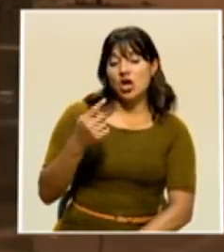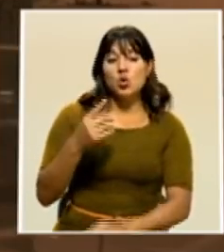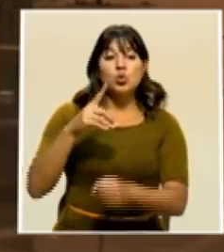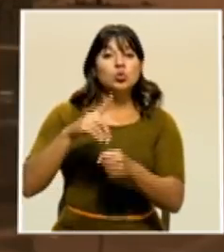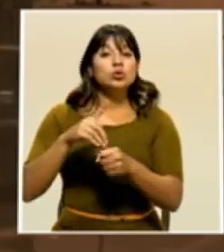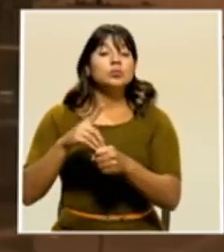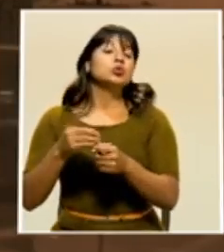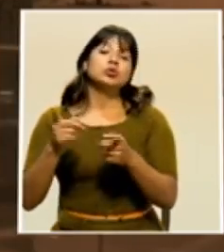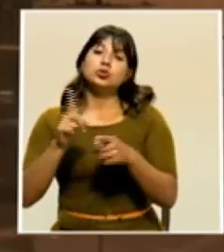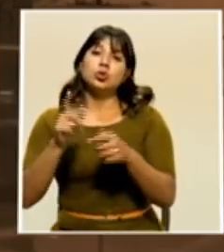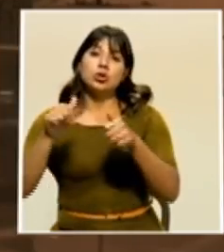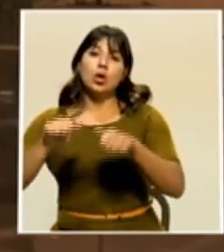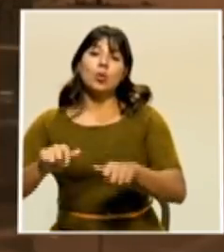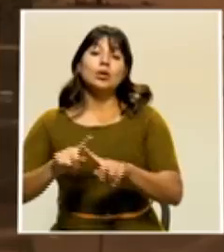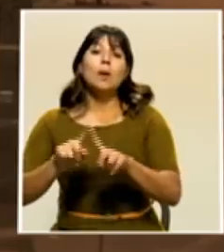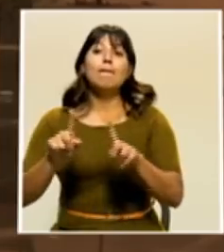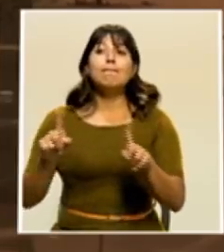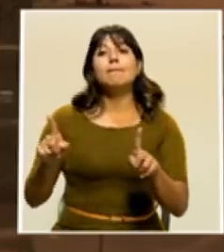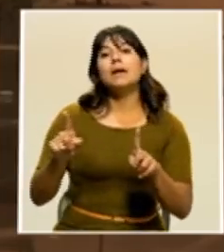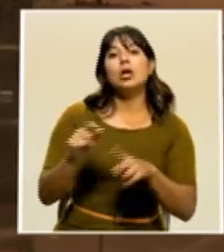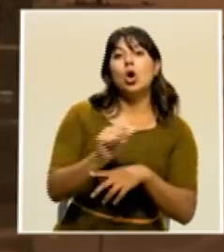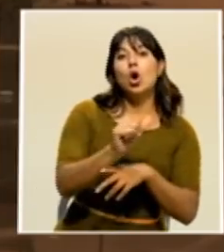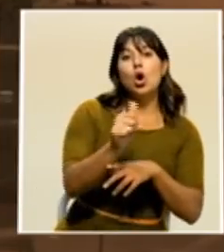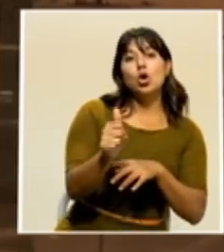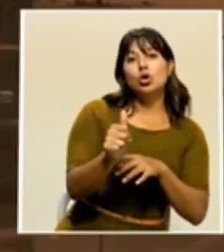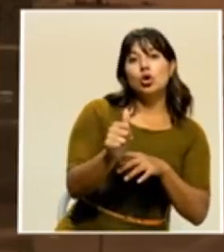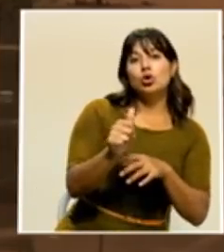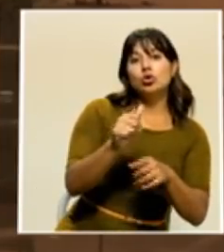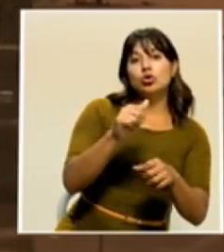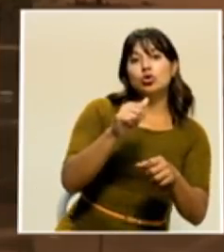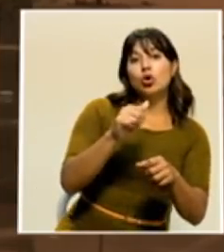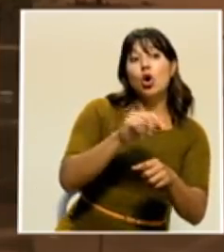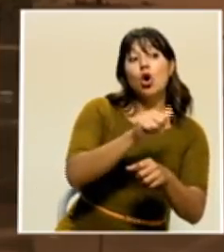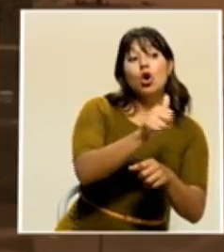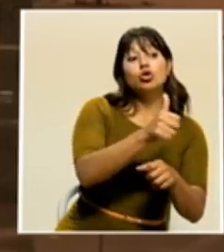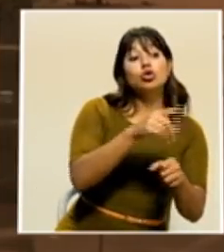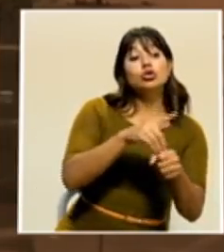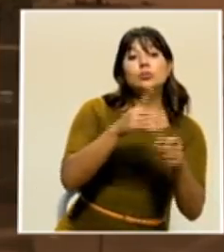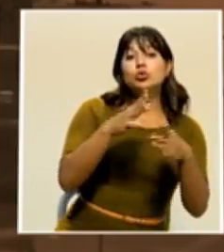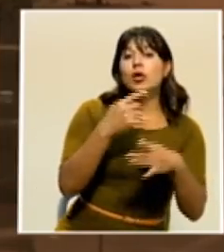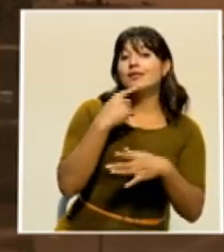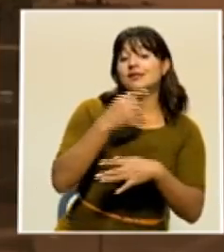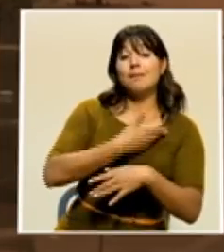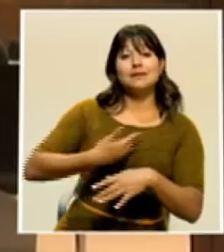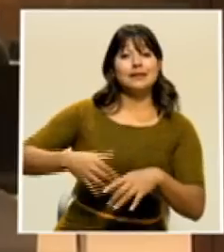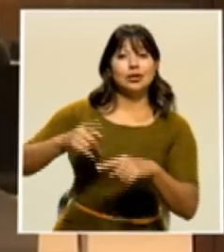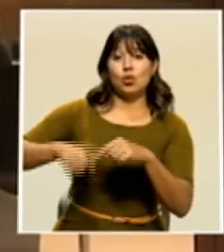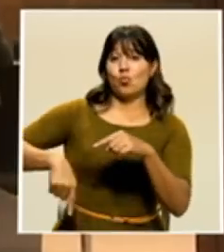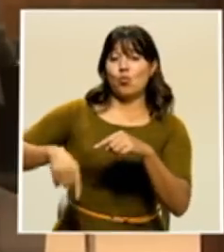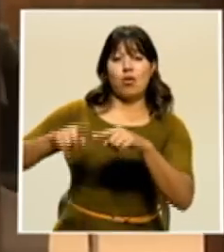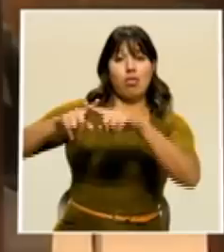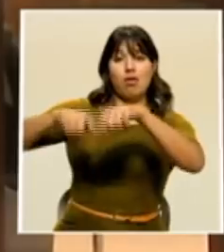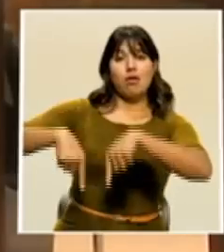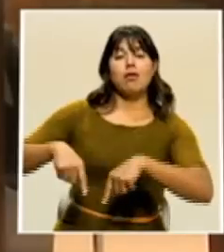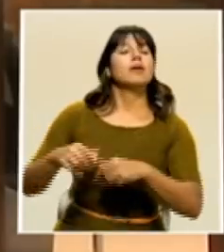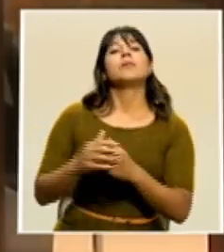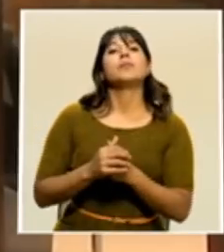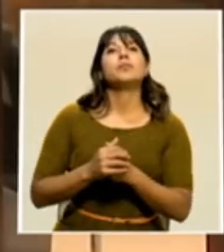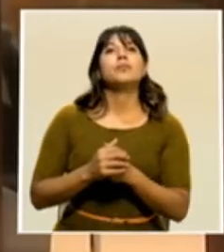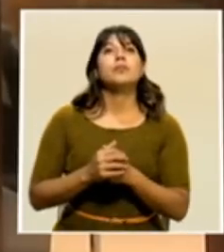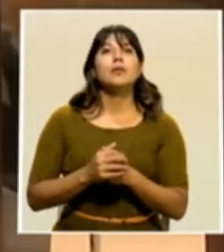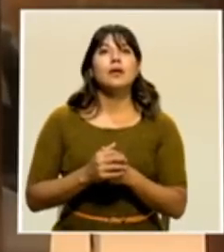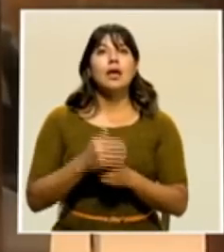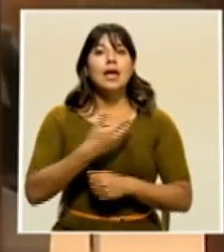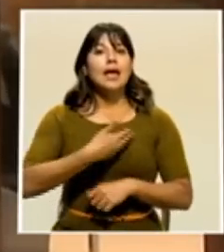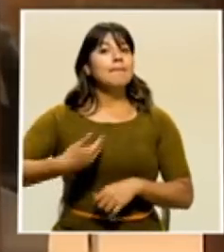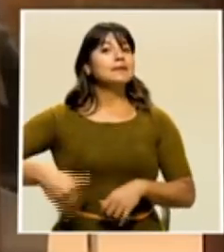congresistas aseguran que no tienen la viabilidad política para hacer este proceso. Veamos. Ser una persona de palabra. Este presidente